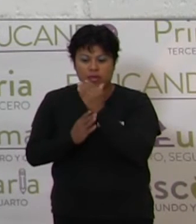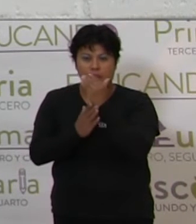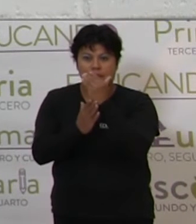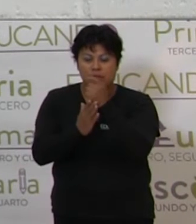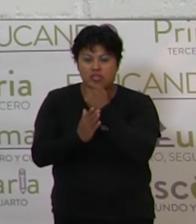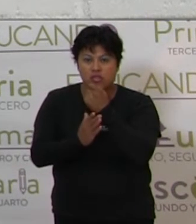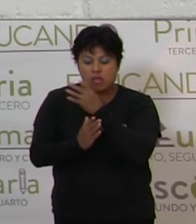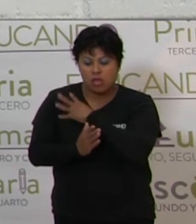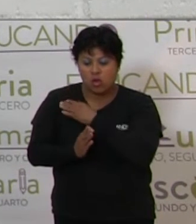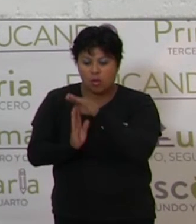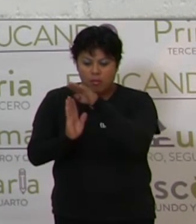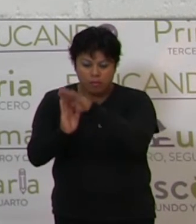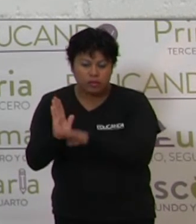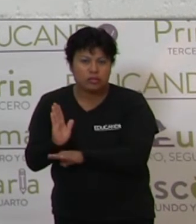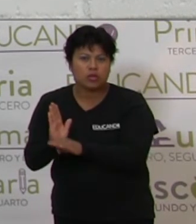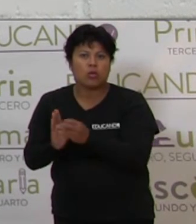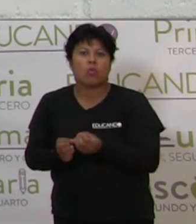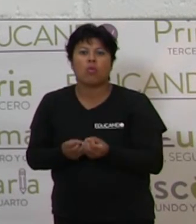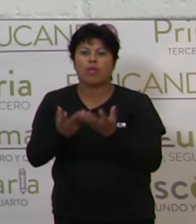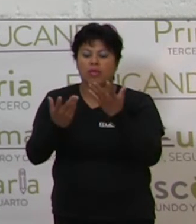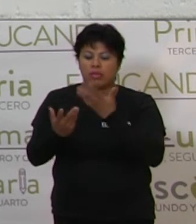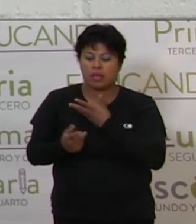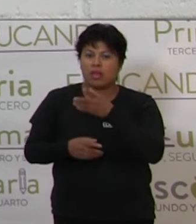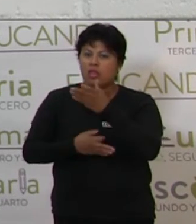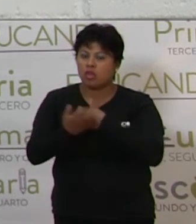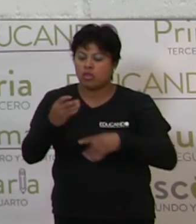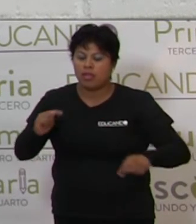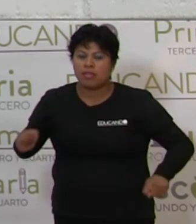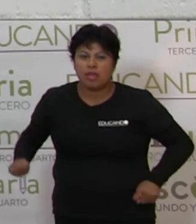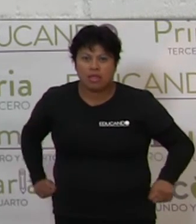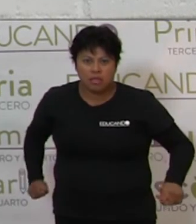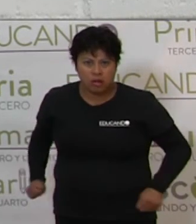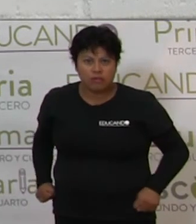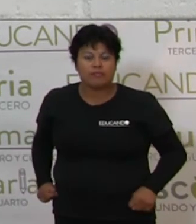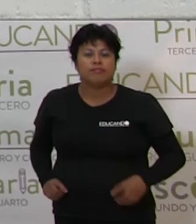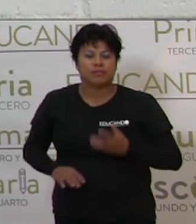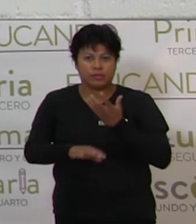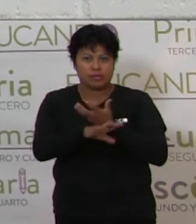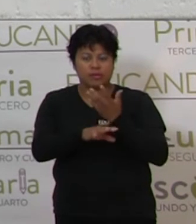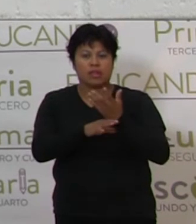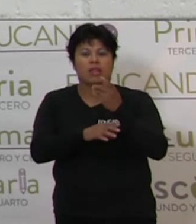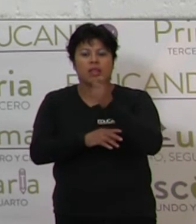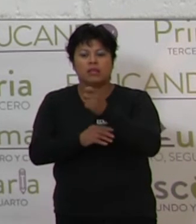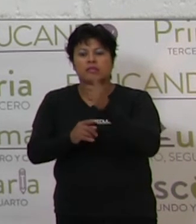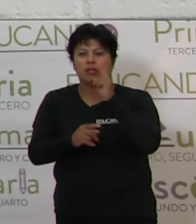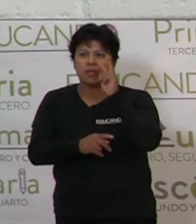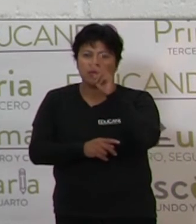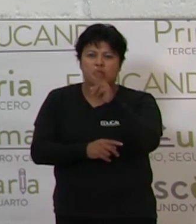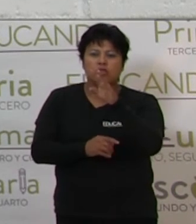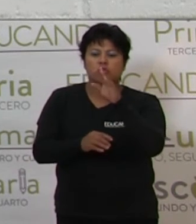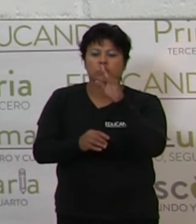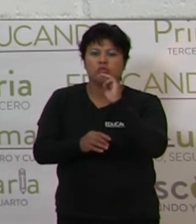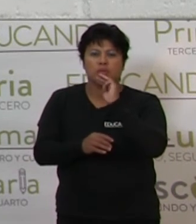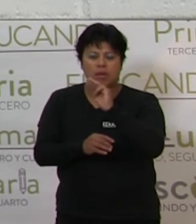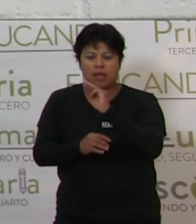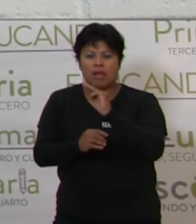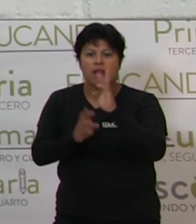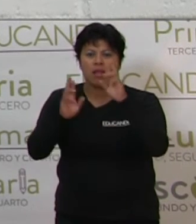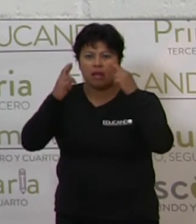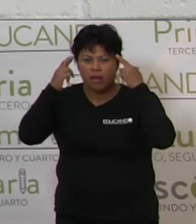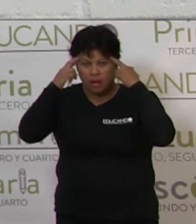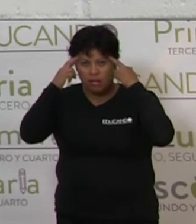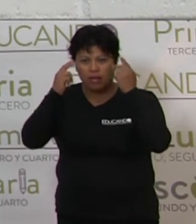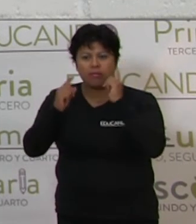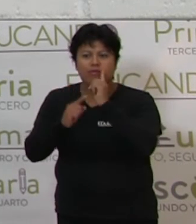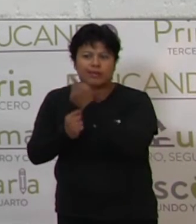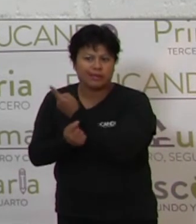el menor hijo de cuantos aparecen en todo el teatro de Shakespeare, estaba contando a su madre, la reina, y a